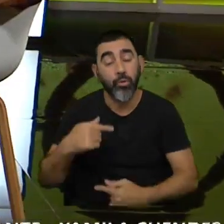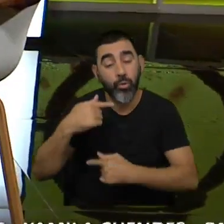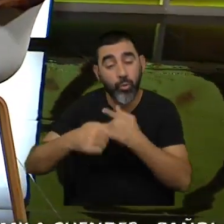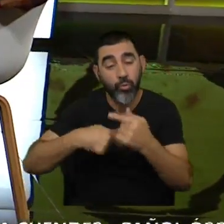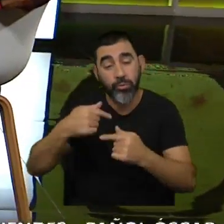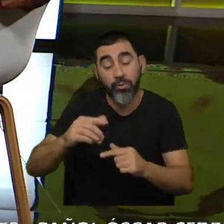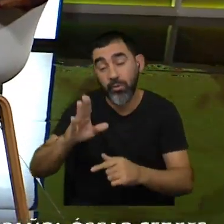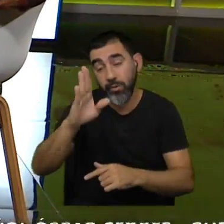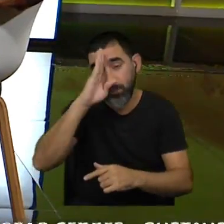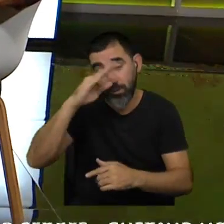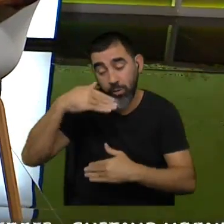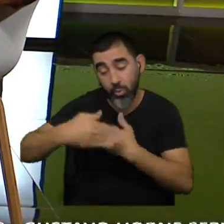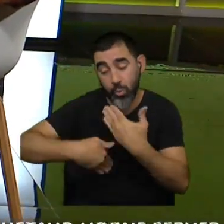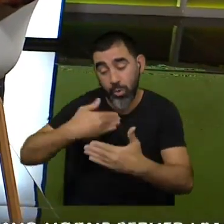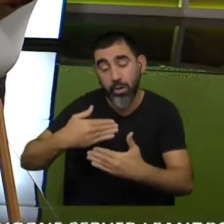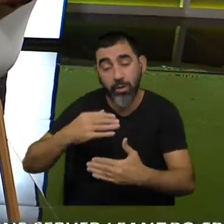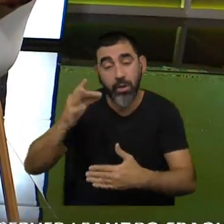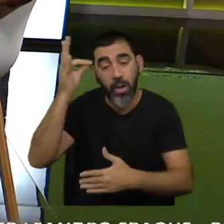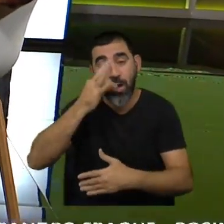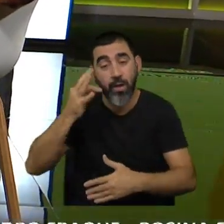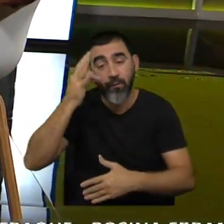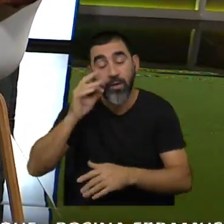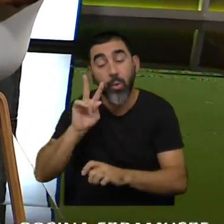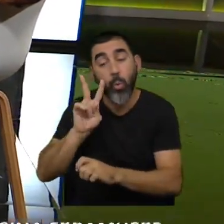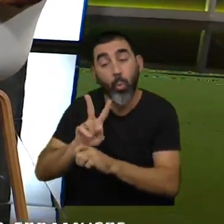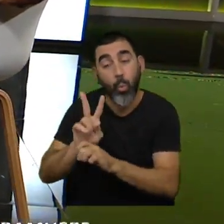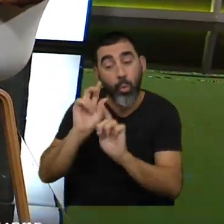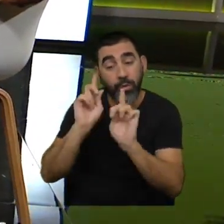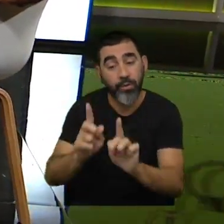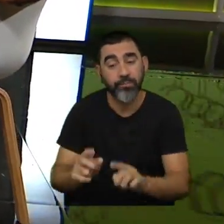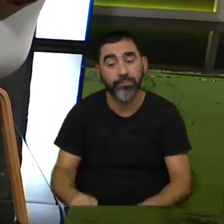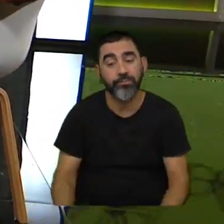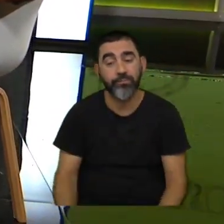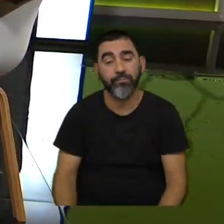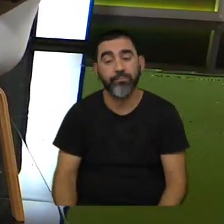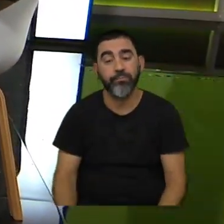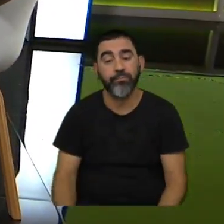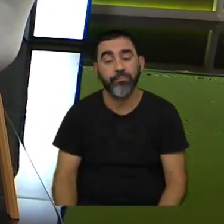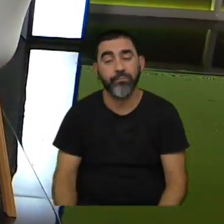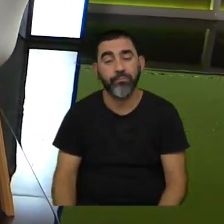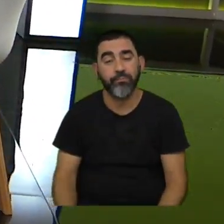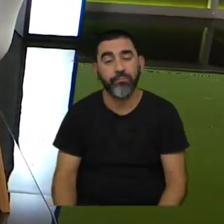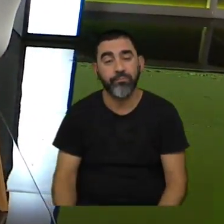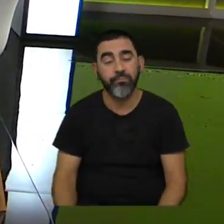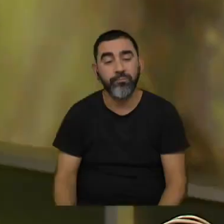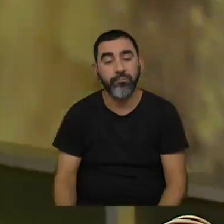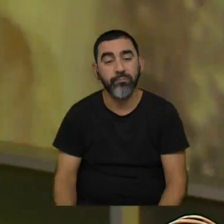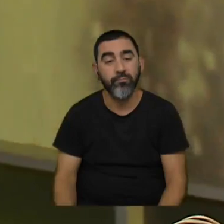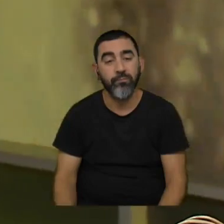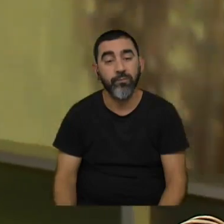seguir aprendiendo de los polinizadores y a cuidarlos, ¿no? Bueno, gracias. Muchas gracias como siempre. Hasta